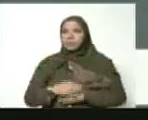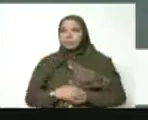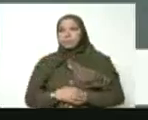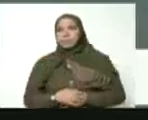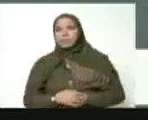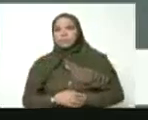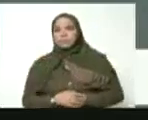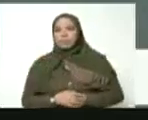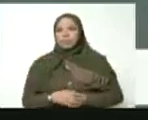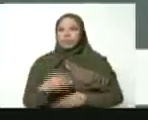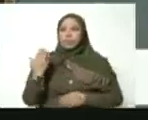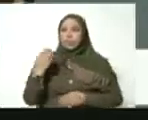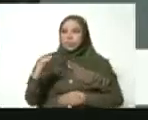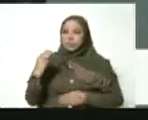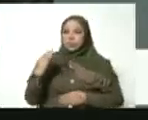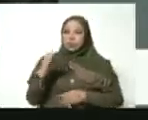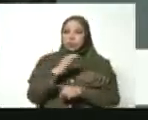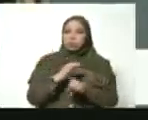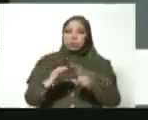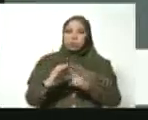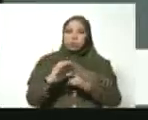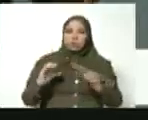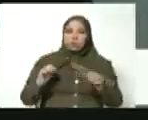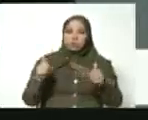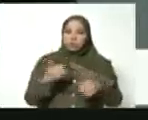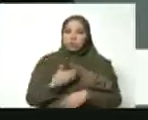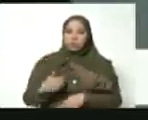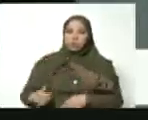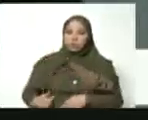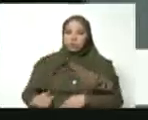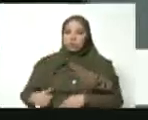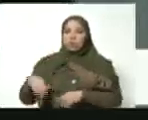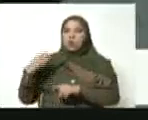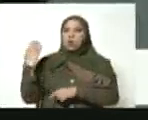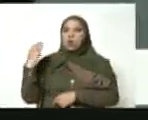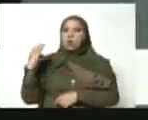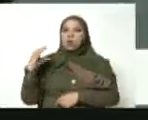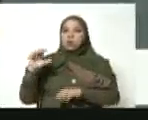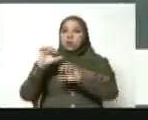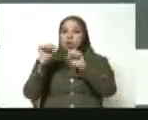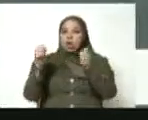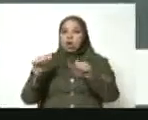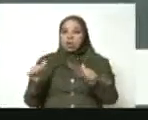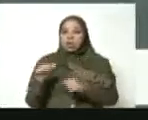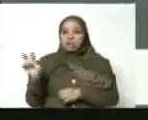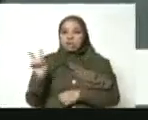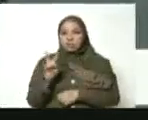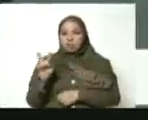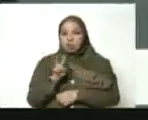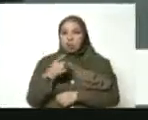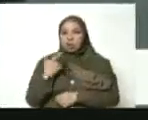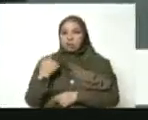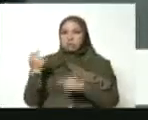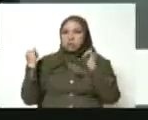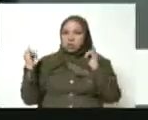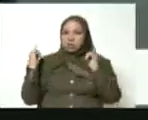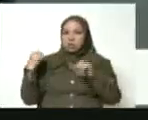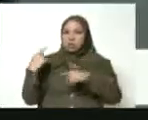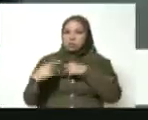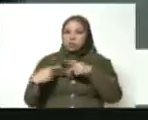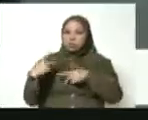redefinido en Colombia el Ministerio de Cultura, se llama ahora Cultura, Artes y Saberes Venezuela. También celebró recientemente el Festival